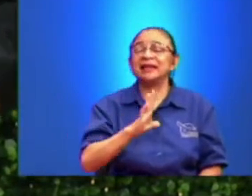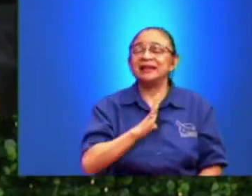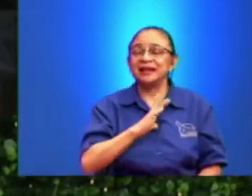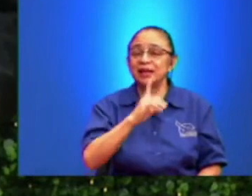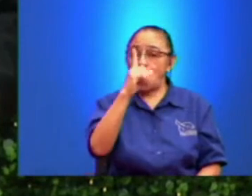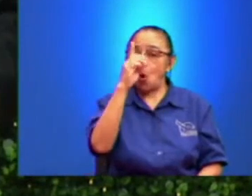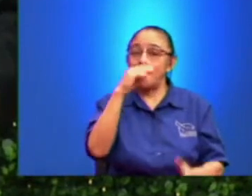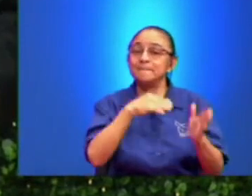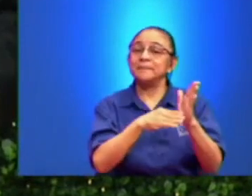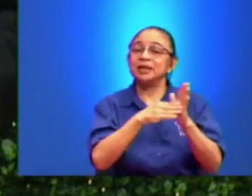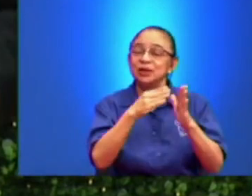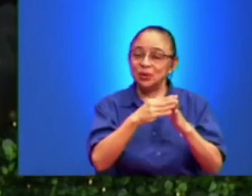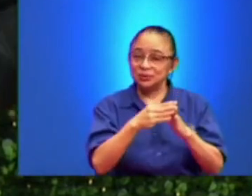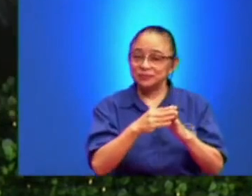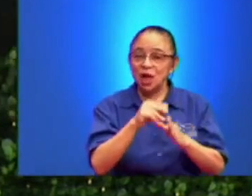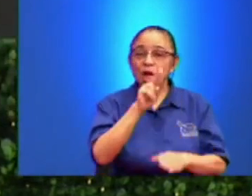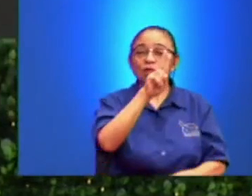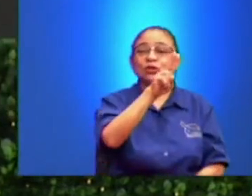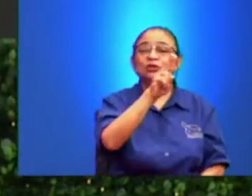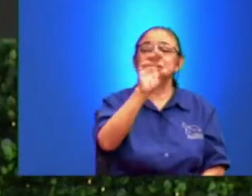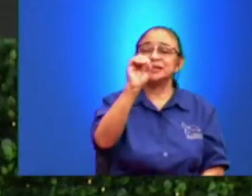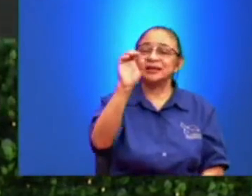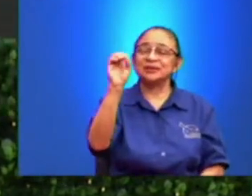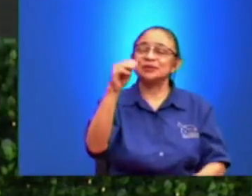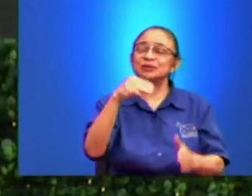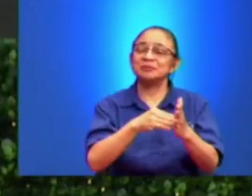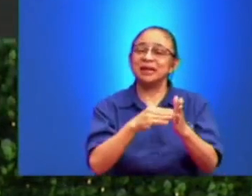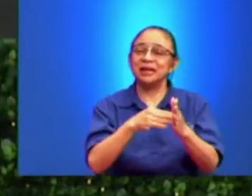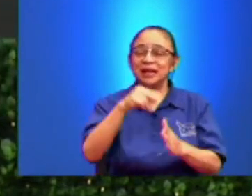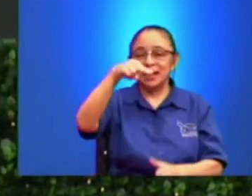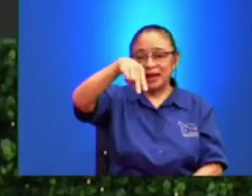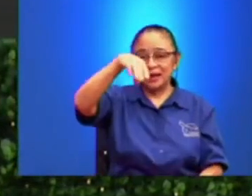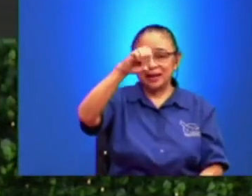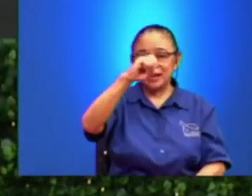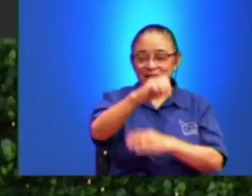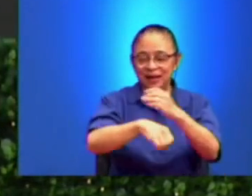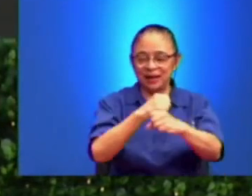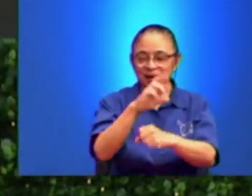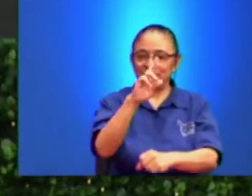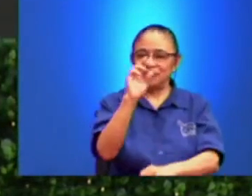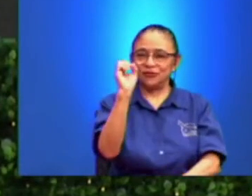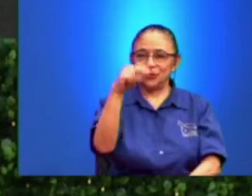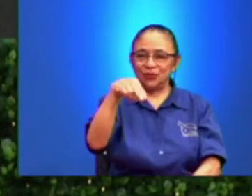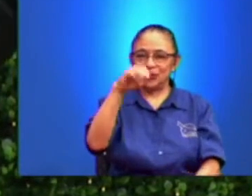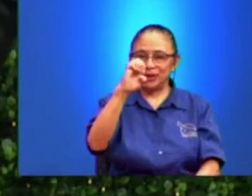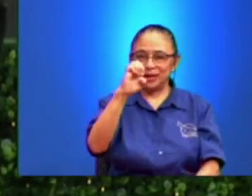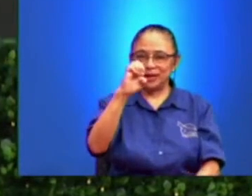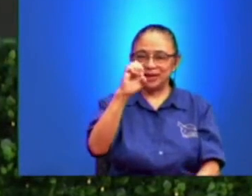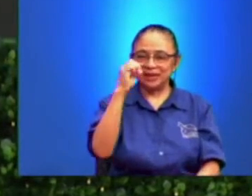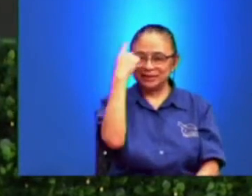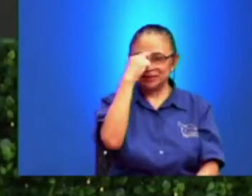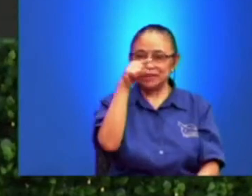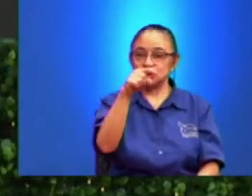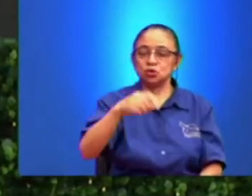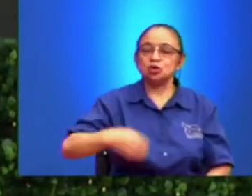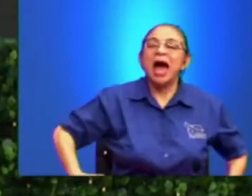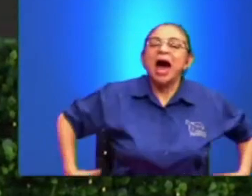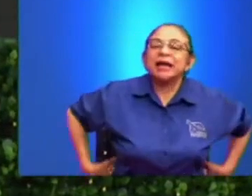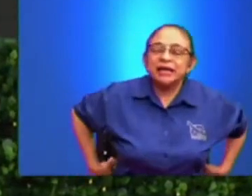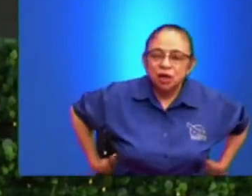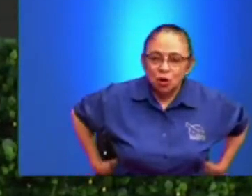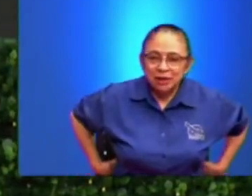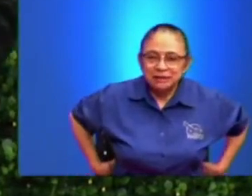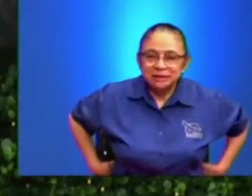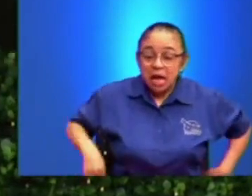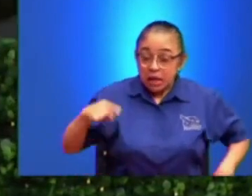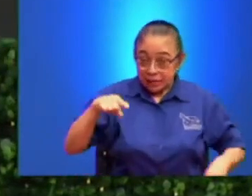en k riñón y que esos esos neutrones hacen un intercambio químico y